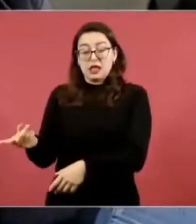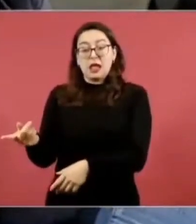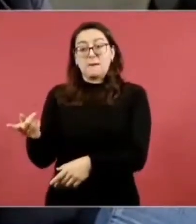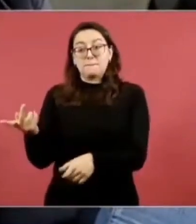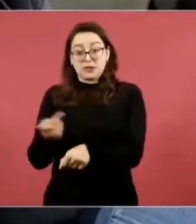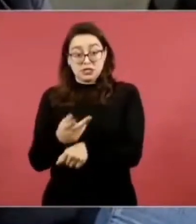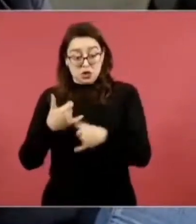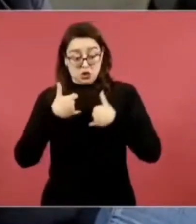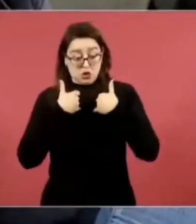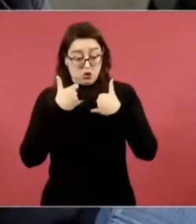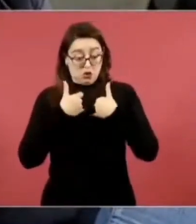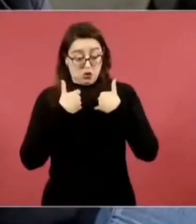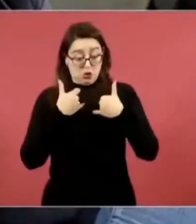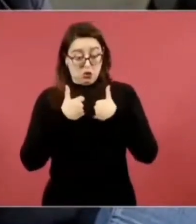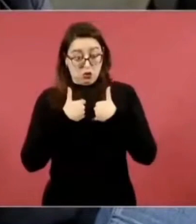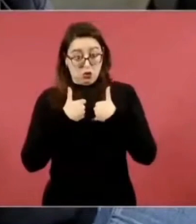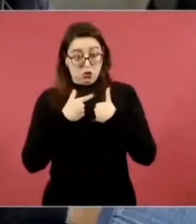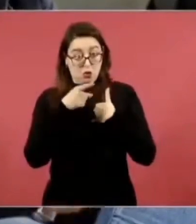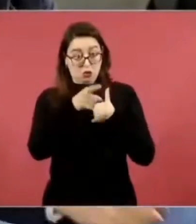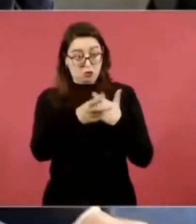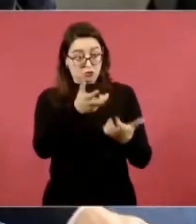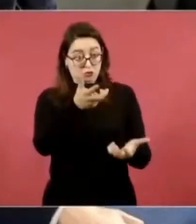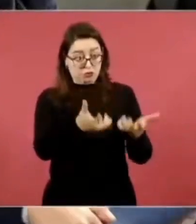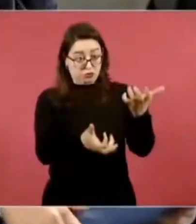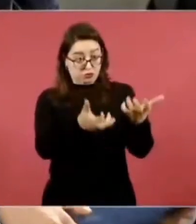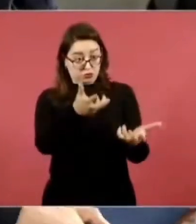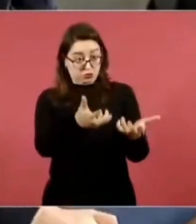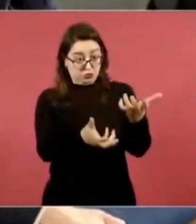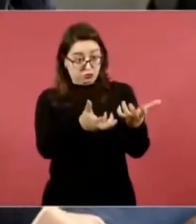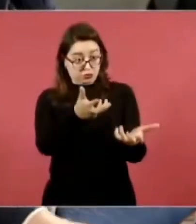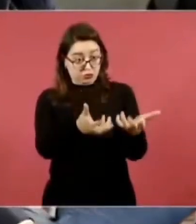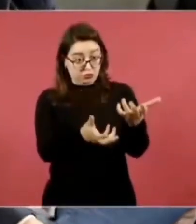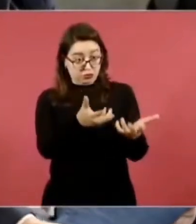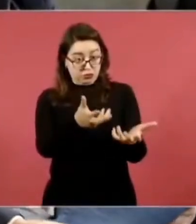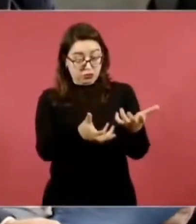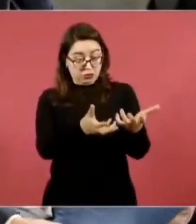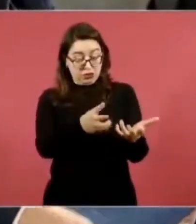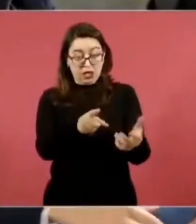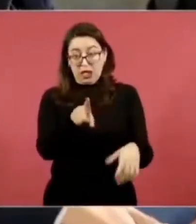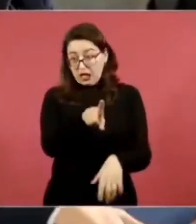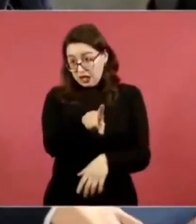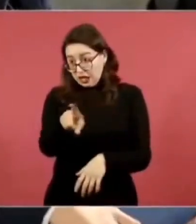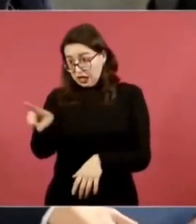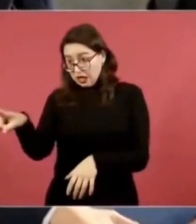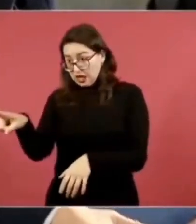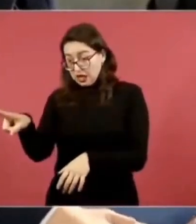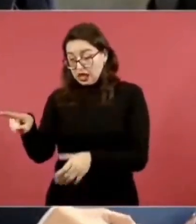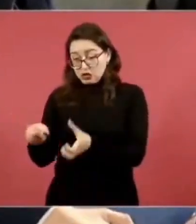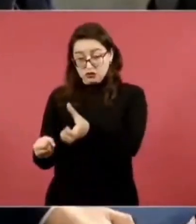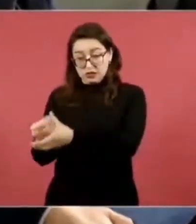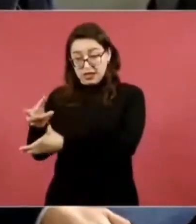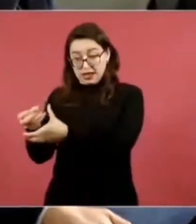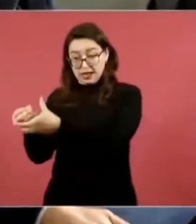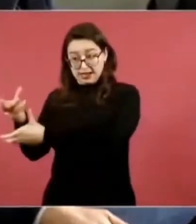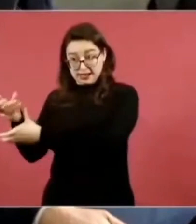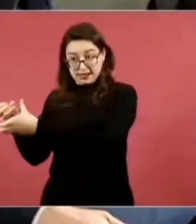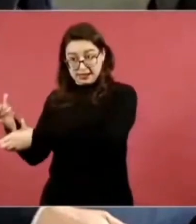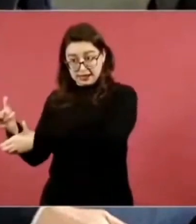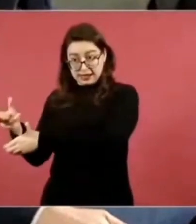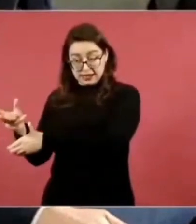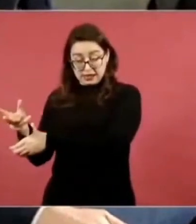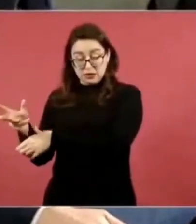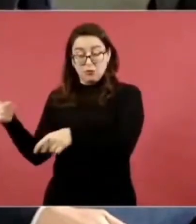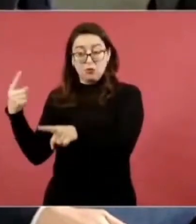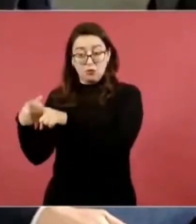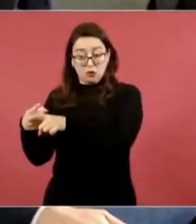Cocula de Iguala, se cayó la verdad histórica. Eso es lo que el Centro PRO y todos los